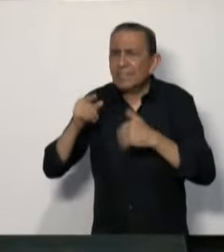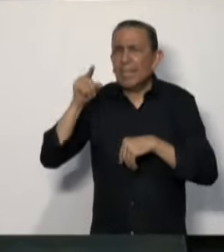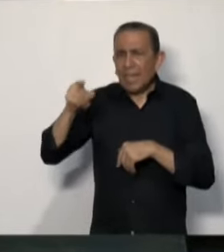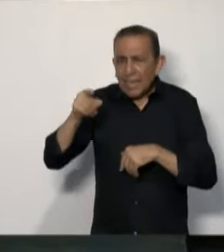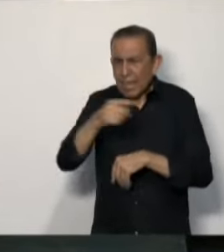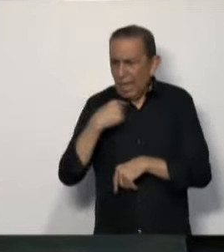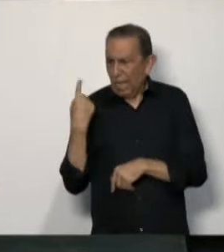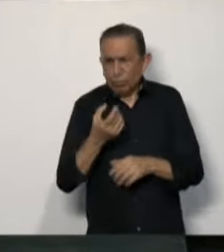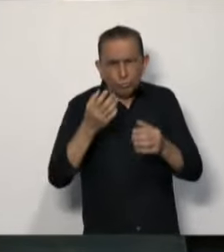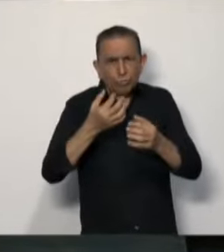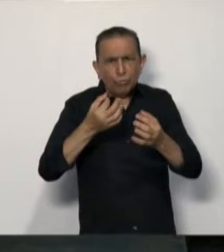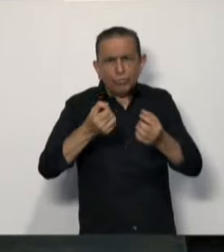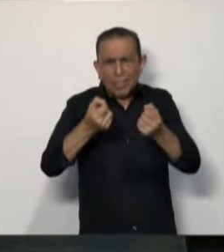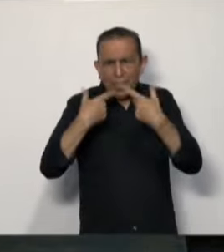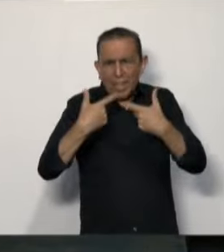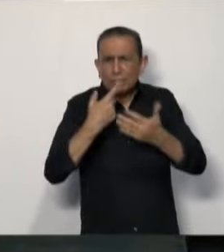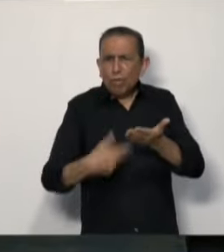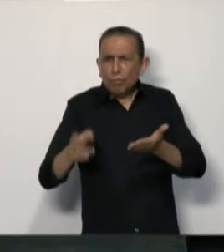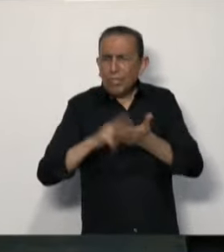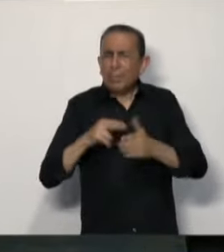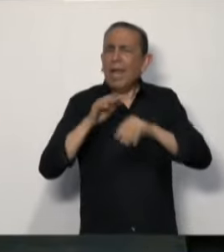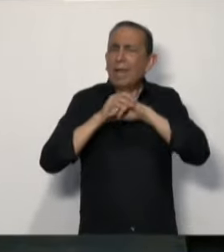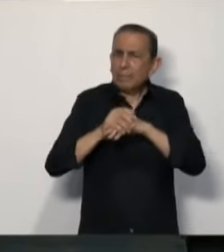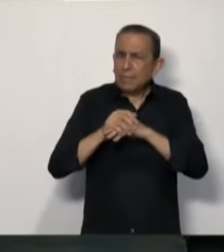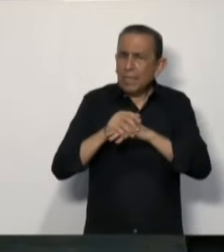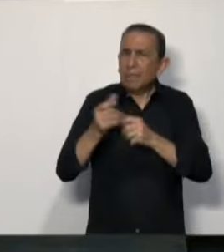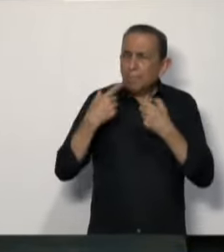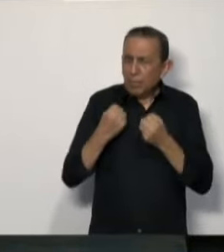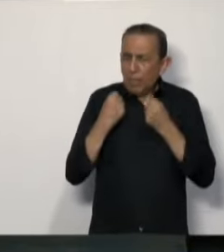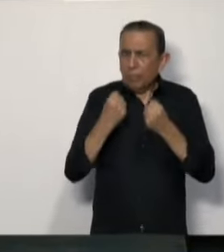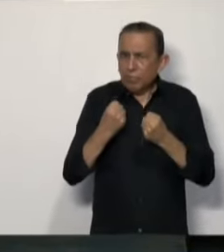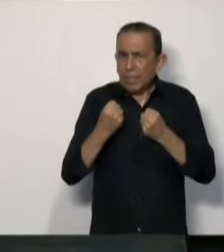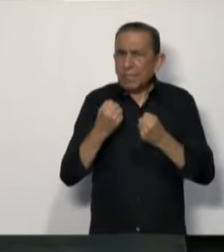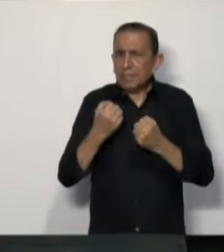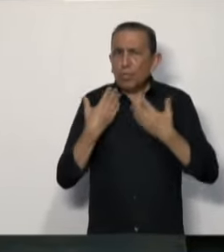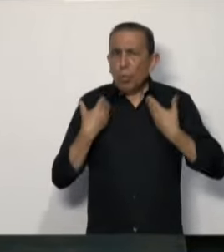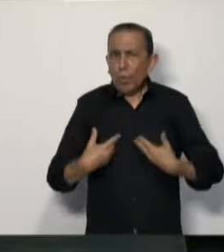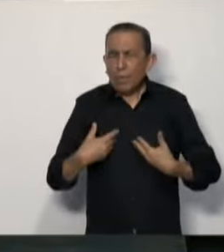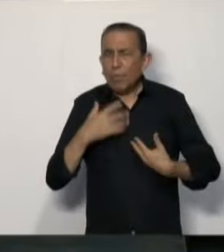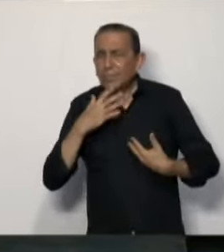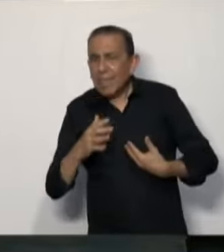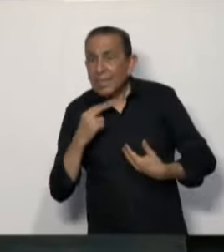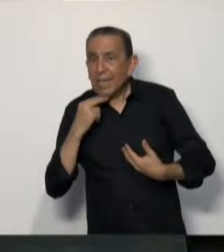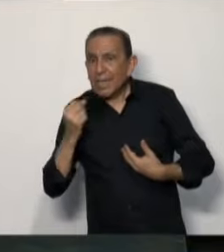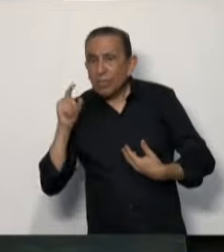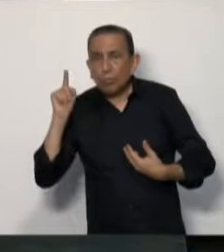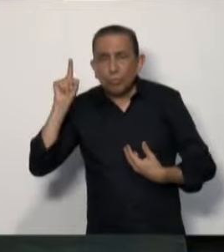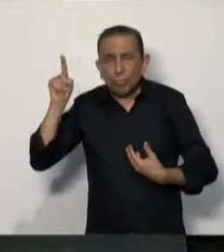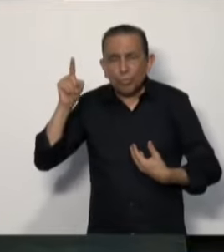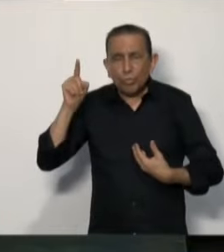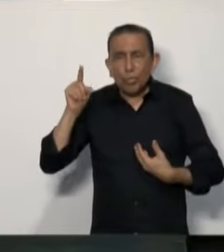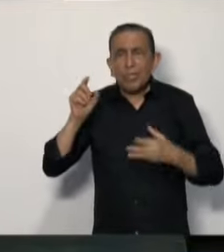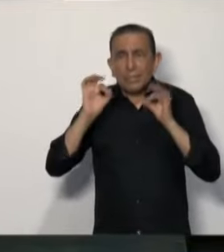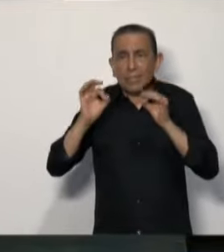quisiste devolvernos tu amistad, para que, fortalecidos con el cuerpo y la sangre de tu Hijo y llenos de su Espíritu